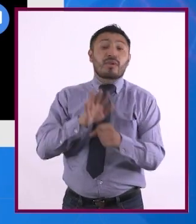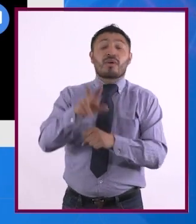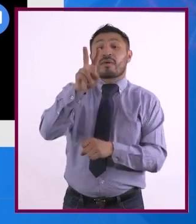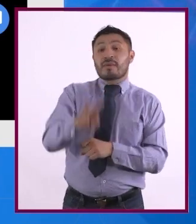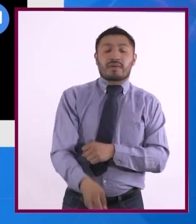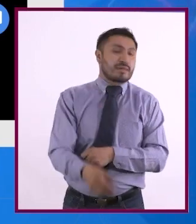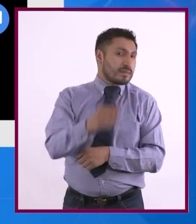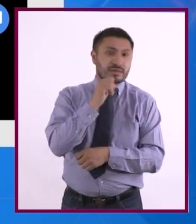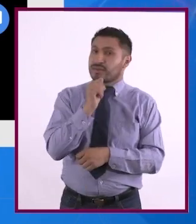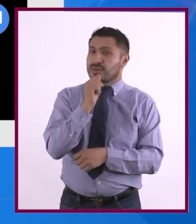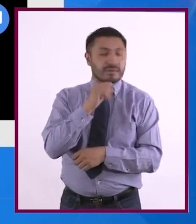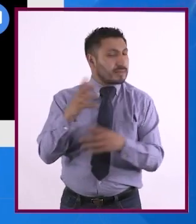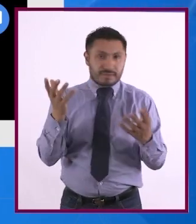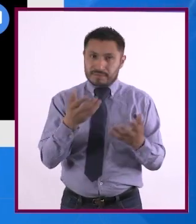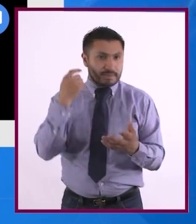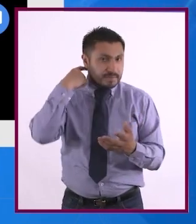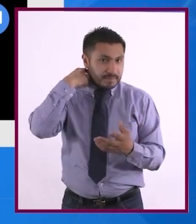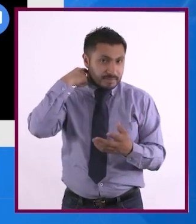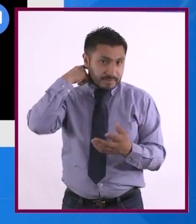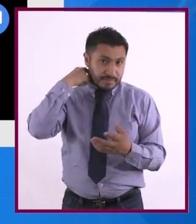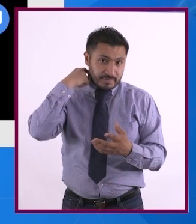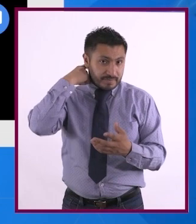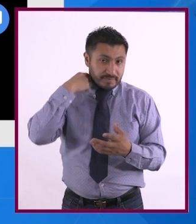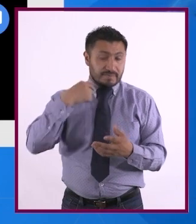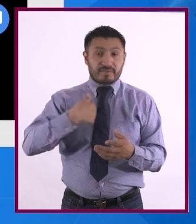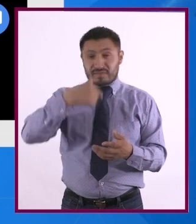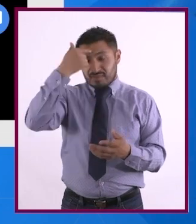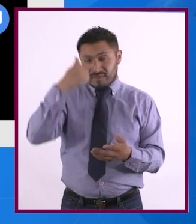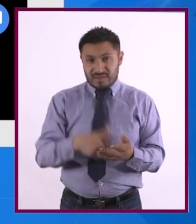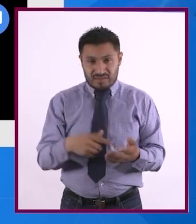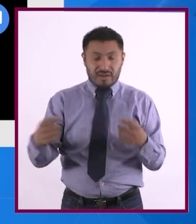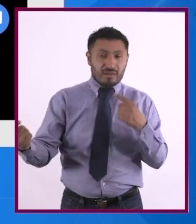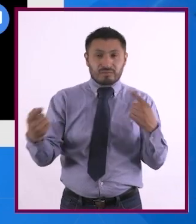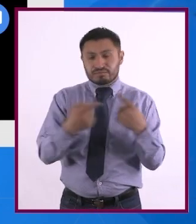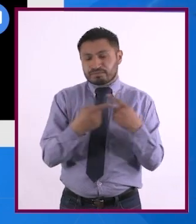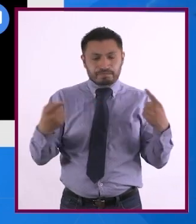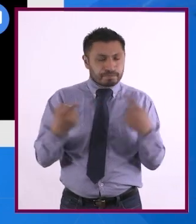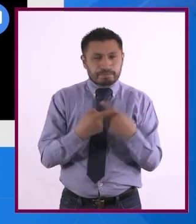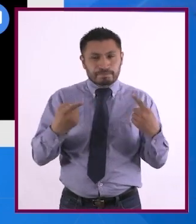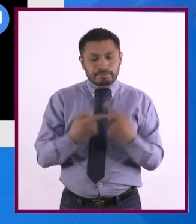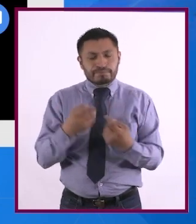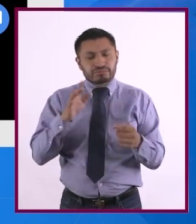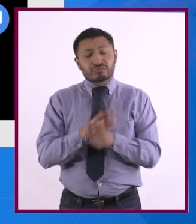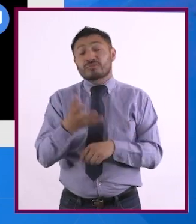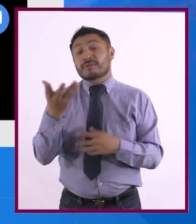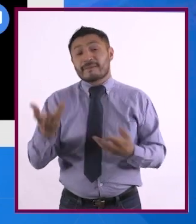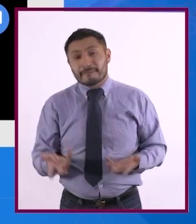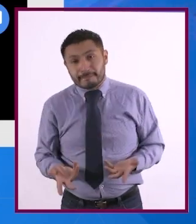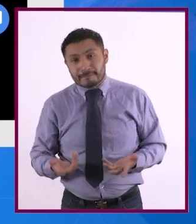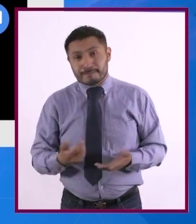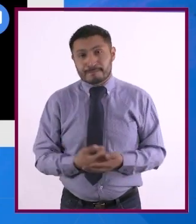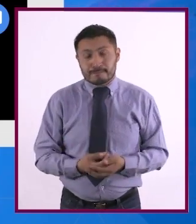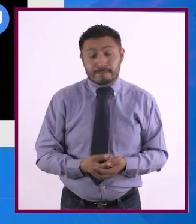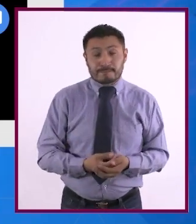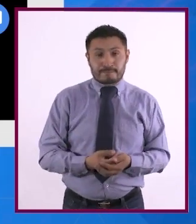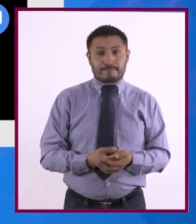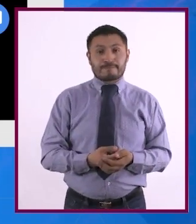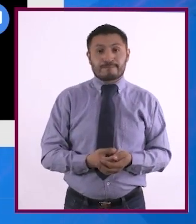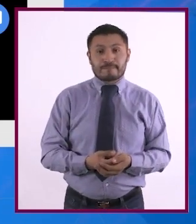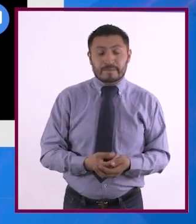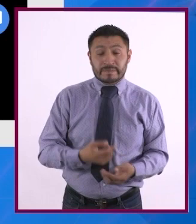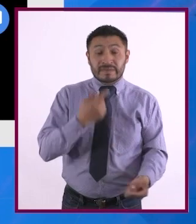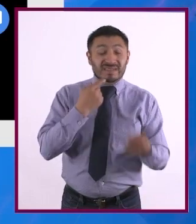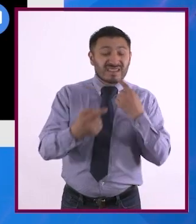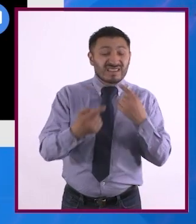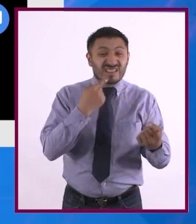no, todavía no se está practicando. Pues yo creo que el debate existente alrededor del presunto consentimiento en México tiene que ver, por un lado,